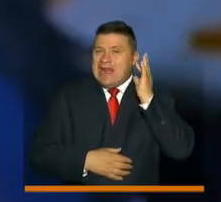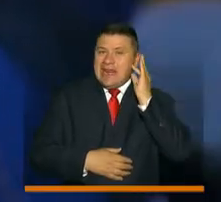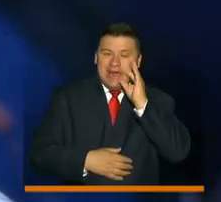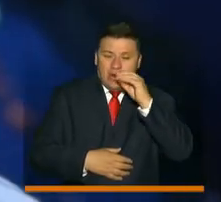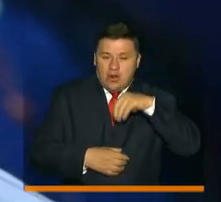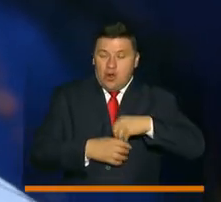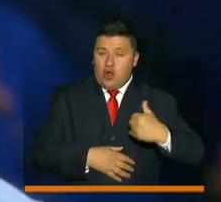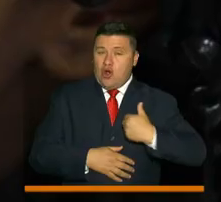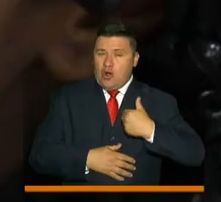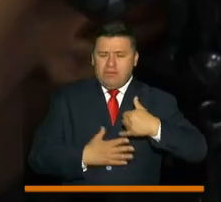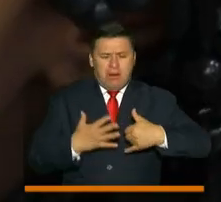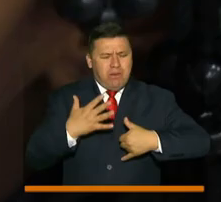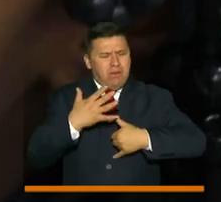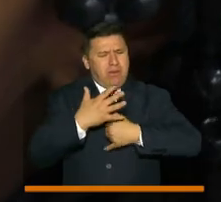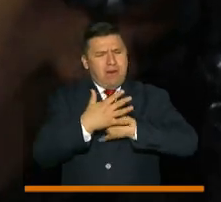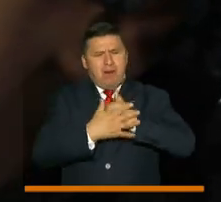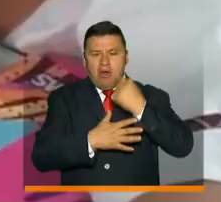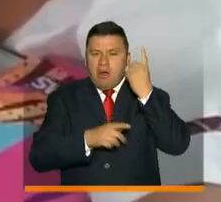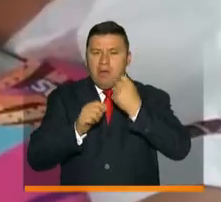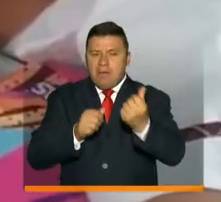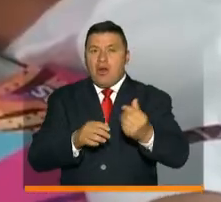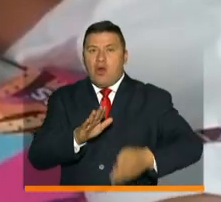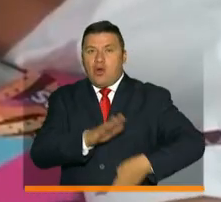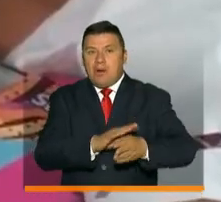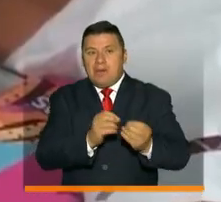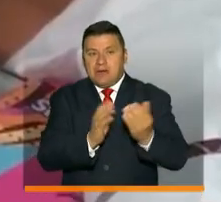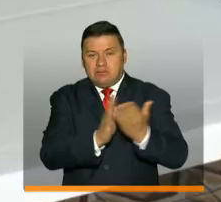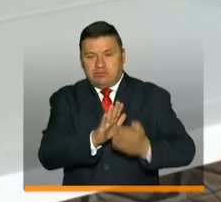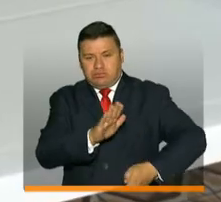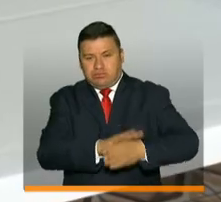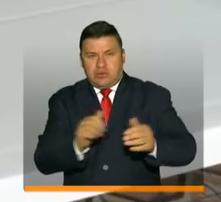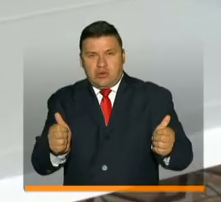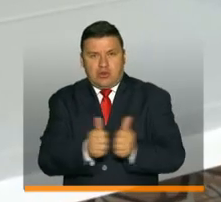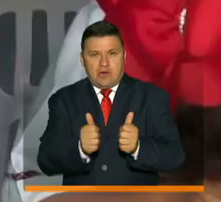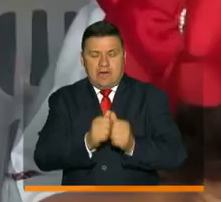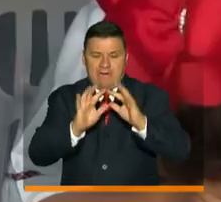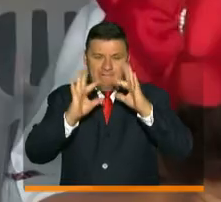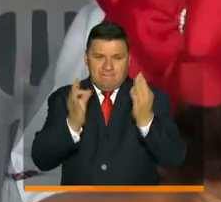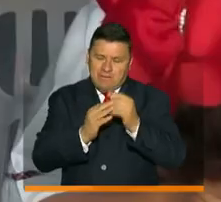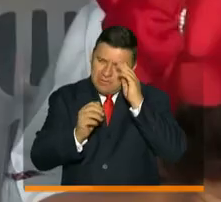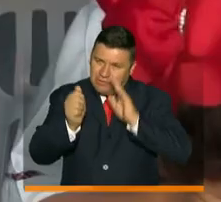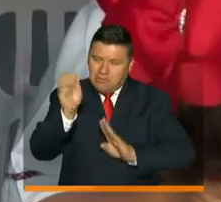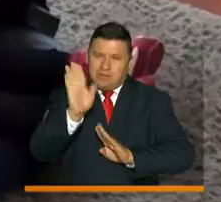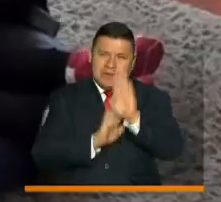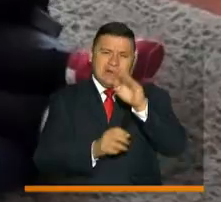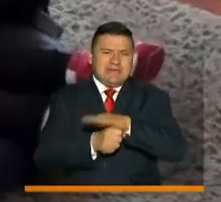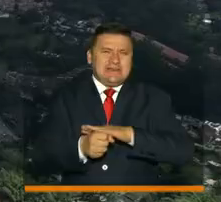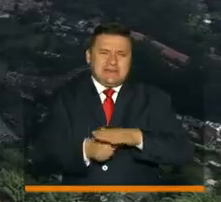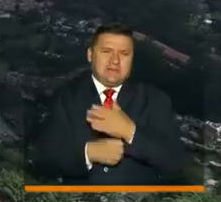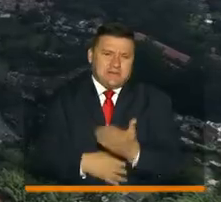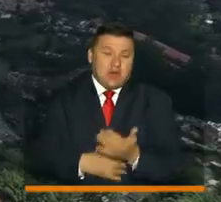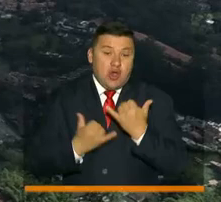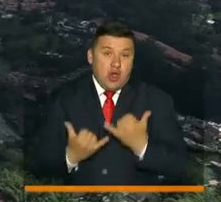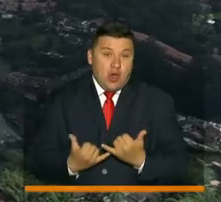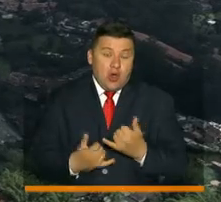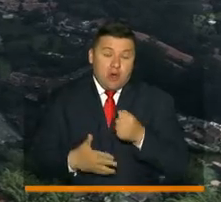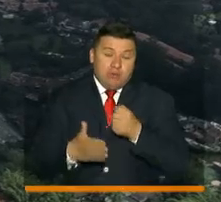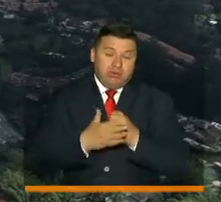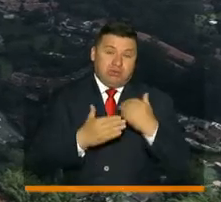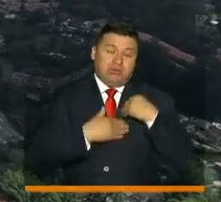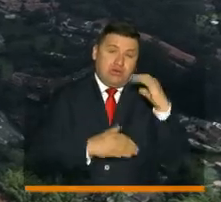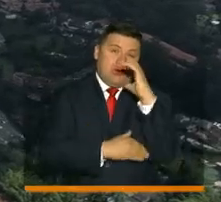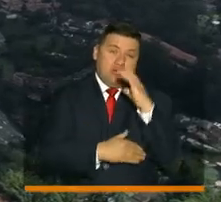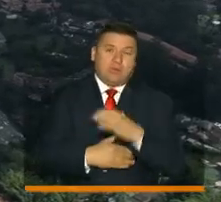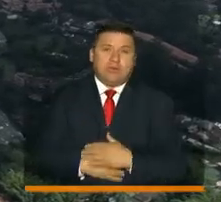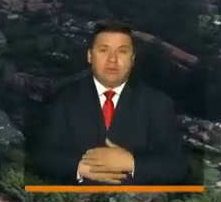niños y jóvenes de todo el territorio nacional continúen estudiando y acompañen a las familias a superar estas circunstancias que hoy nos retan como